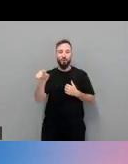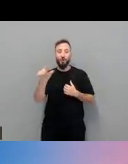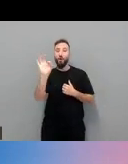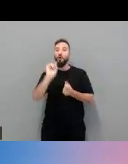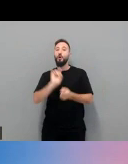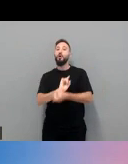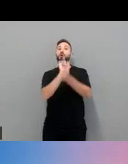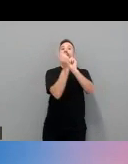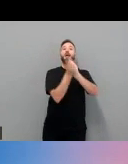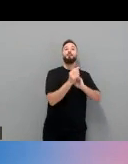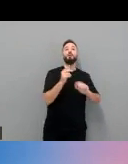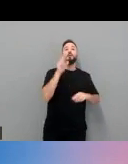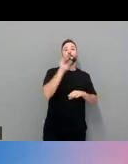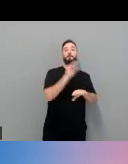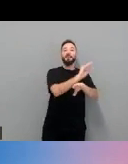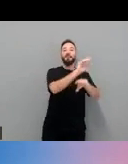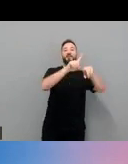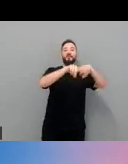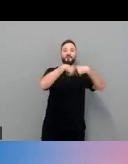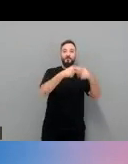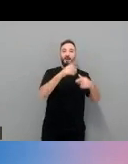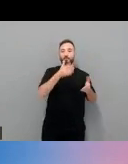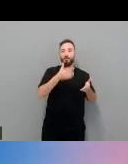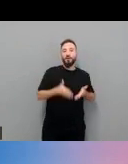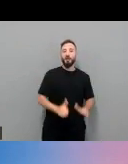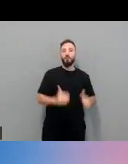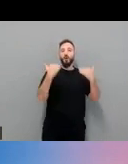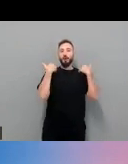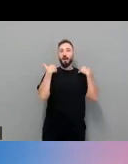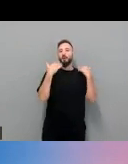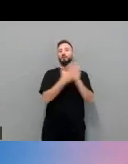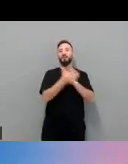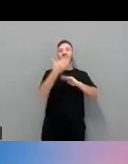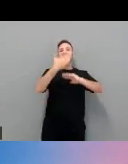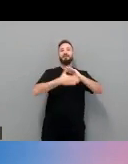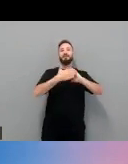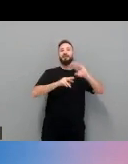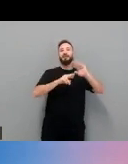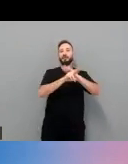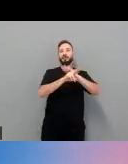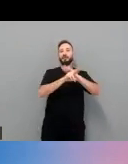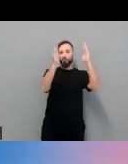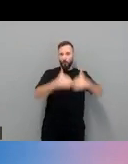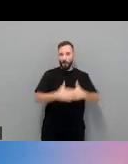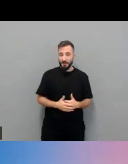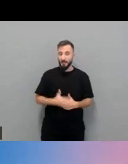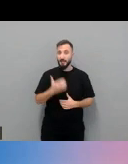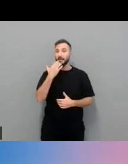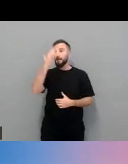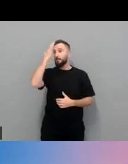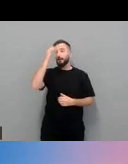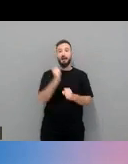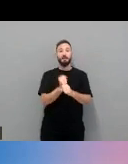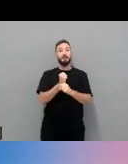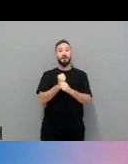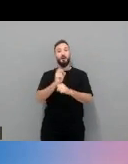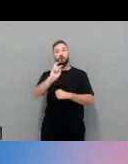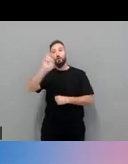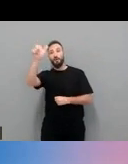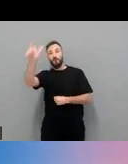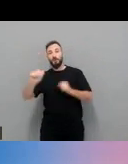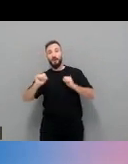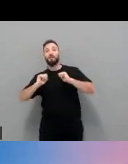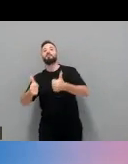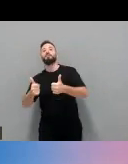a la prestación familiar por hijo a cargo, donde no me tienen en cuenta el límite de recursos, porque a lo mejor si alguien más empieza a trabajar, pues ya supero este